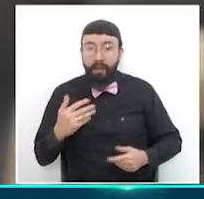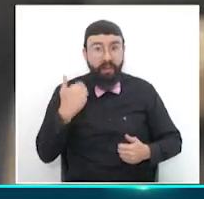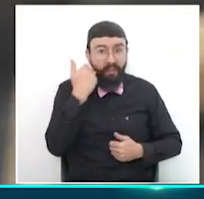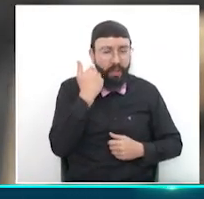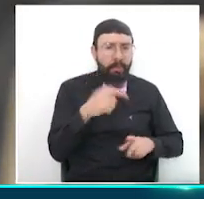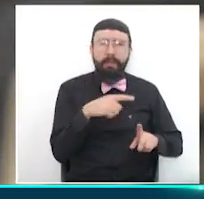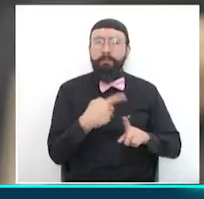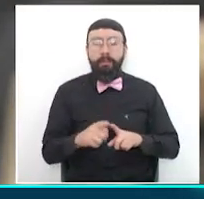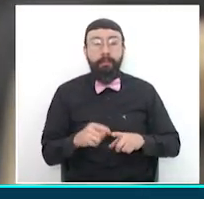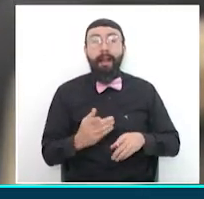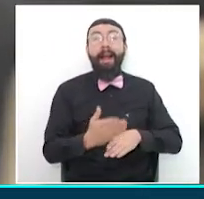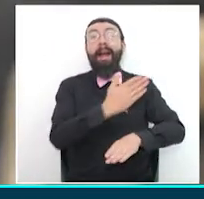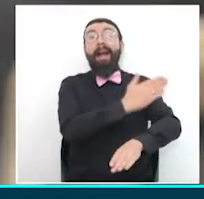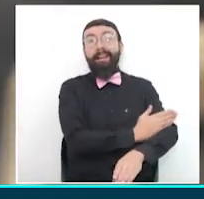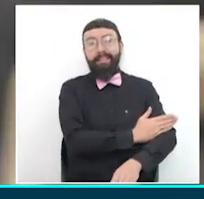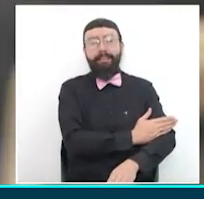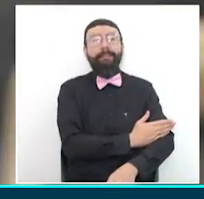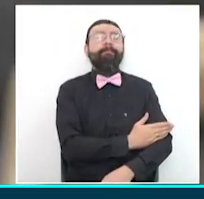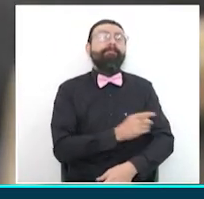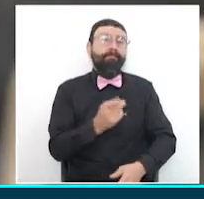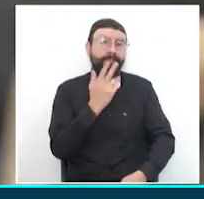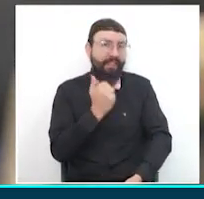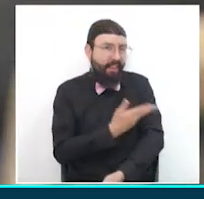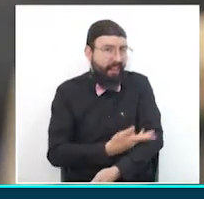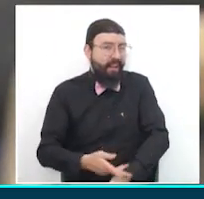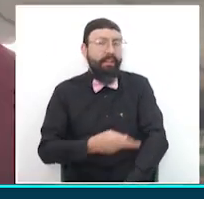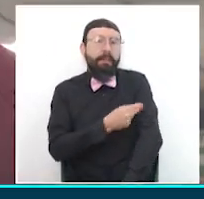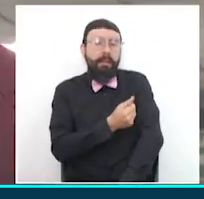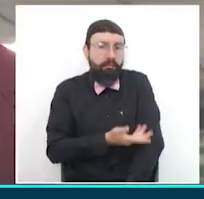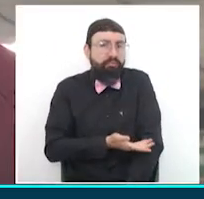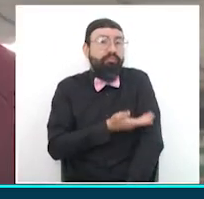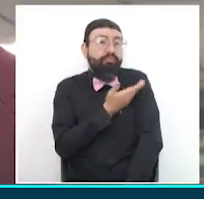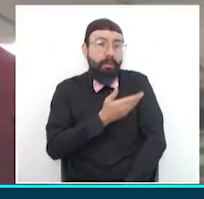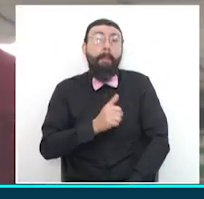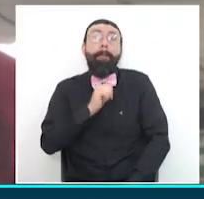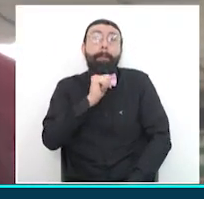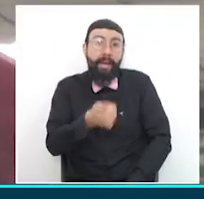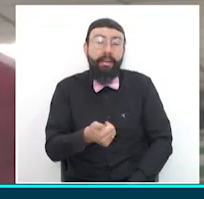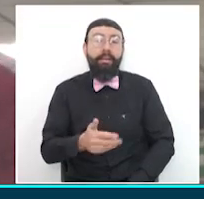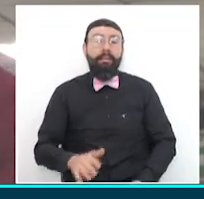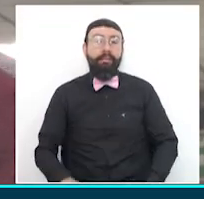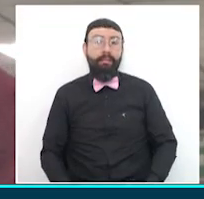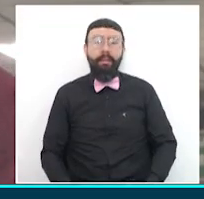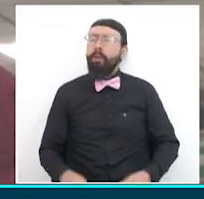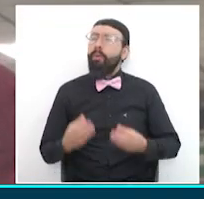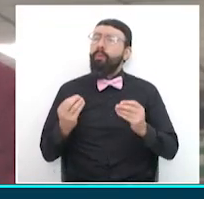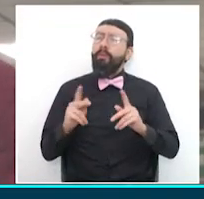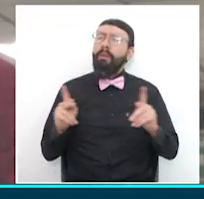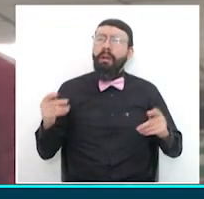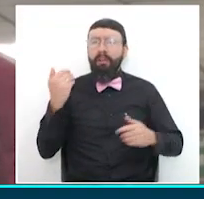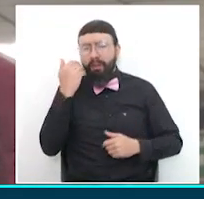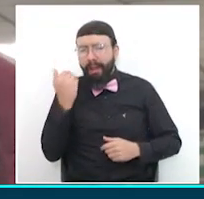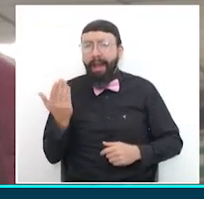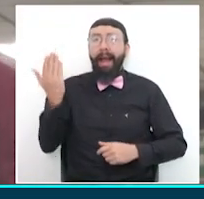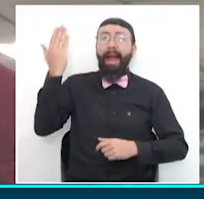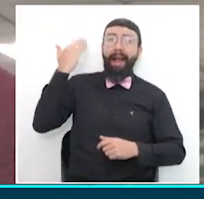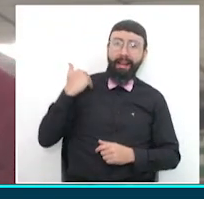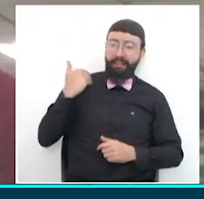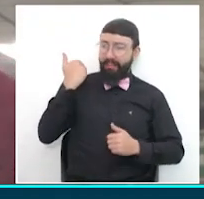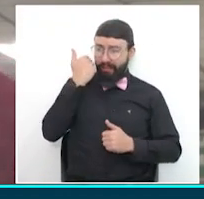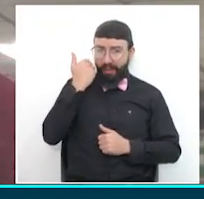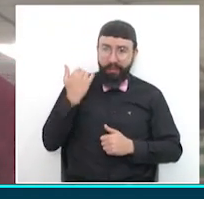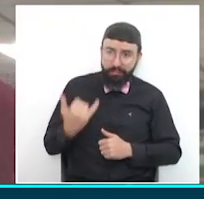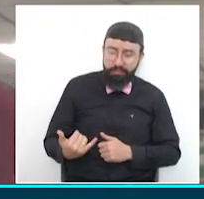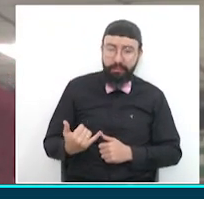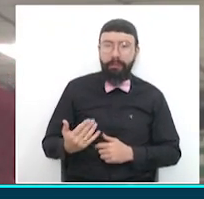de base que causan complicaciones en varias personas. De hecho, hay muchas personas que tienen muchas comorbilidades y el